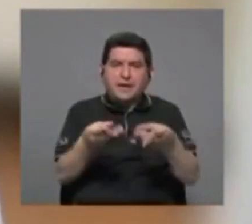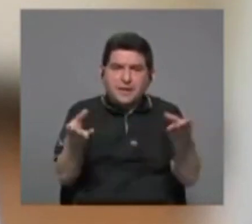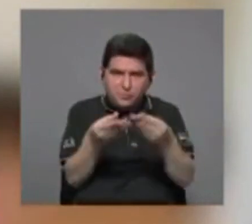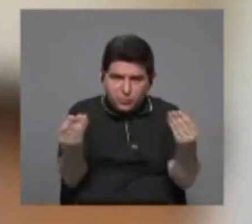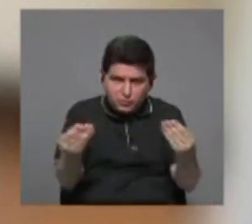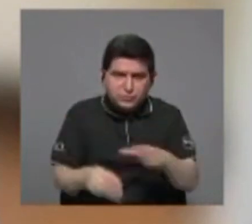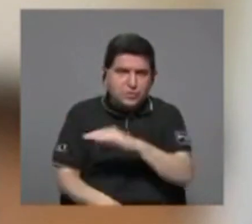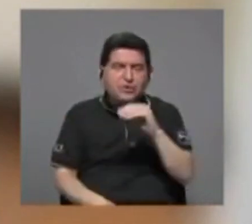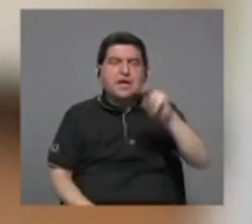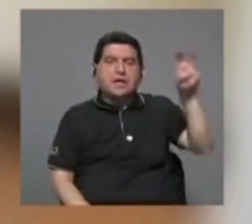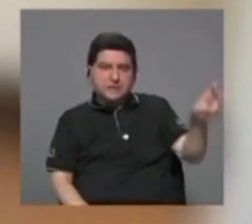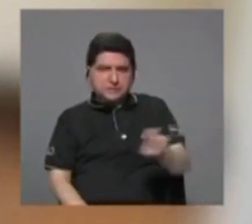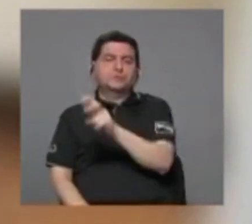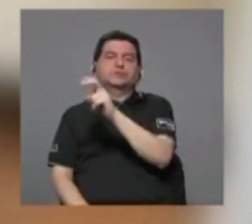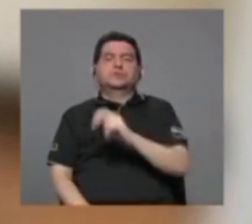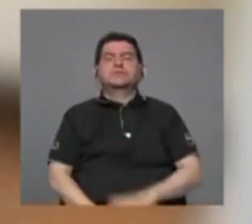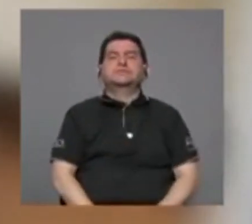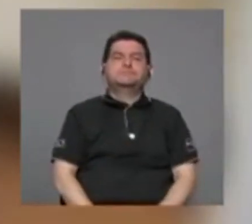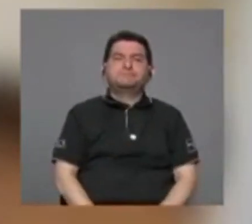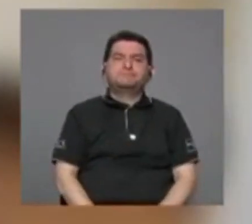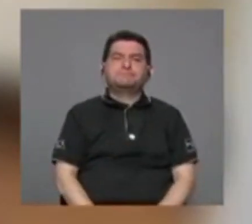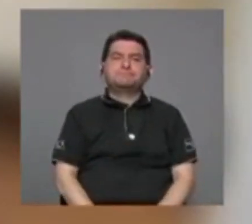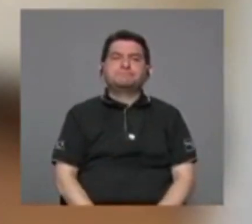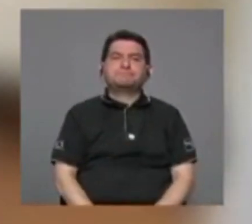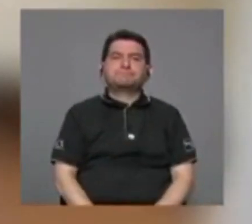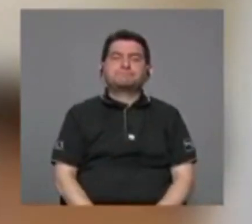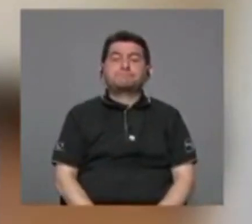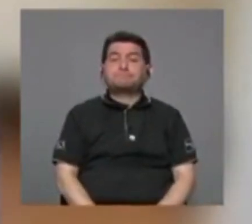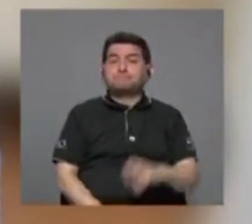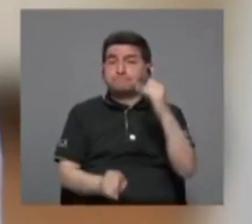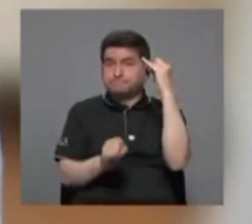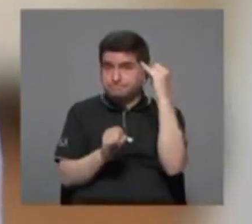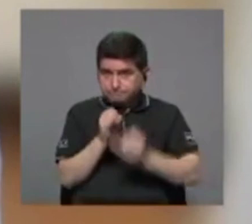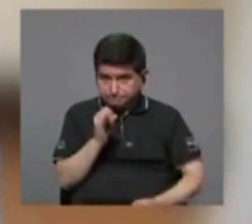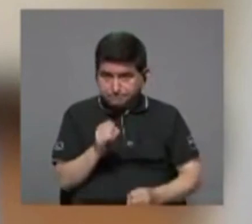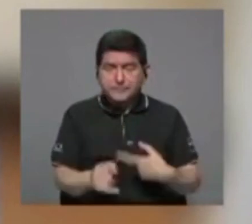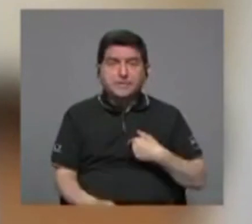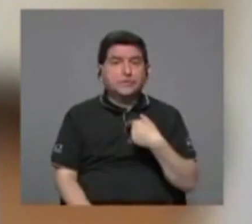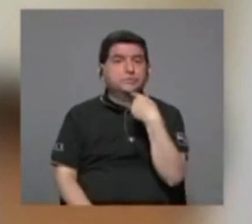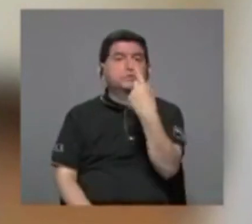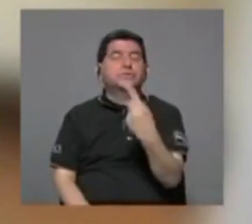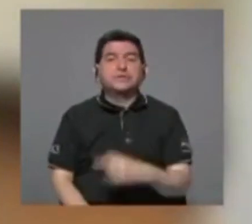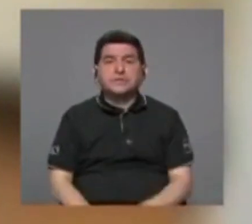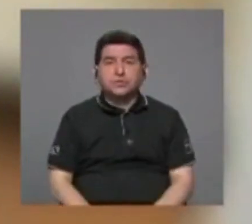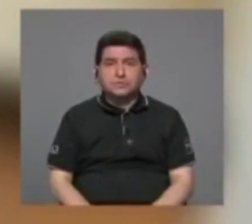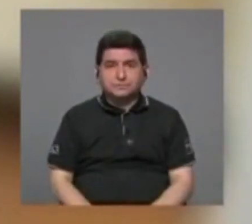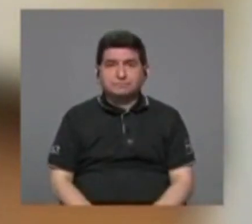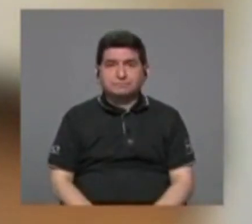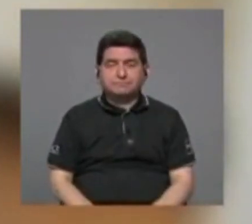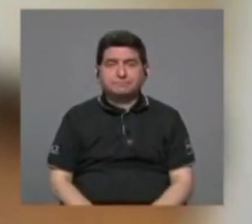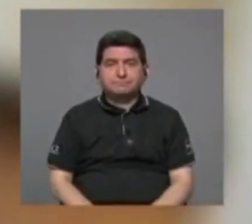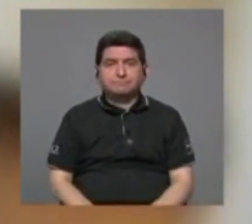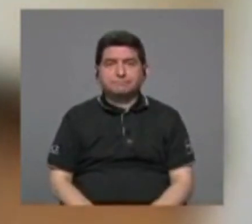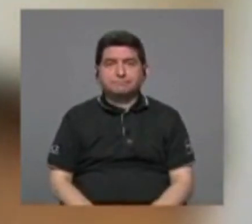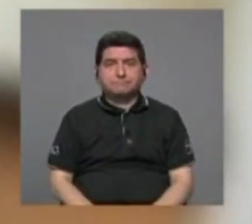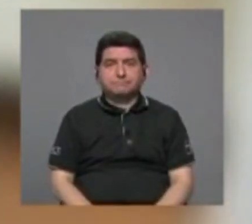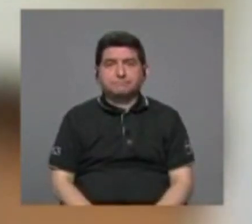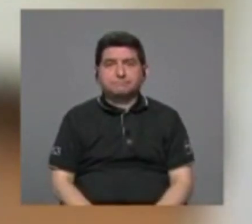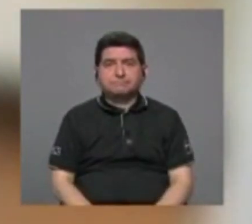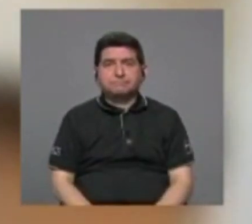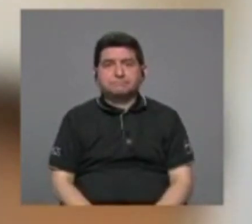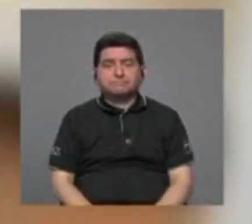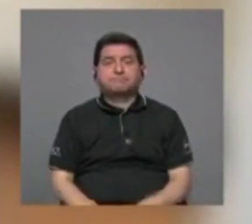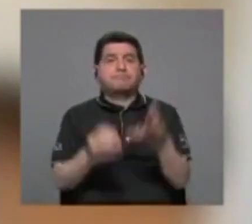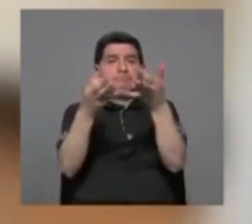para transportarnos. Y finalmente, yo diría que es de una